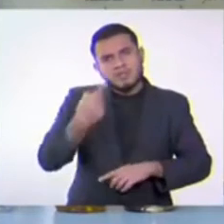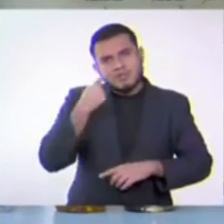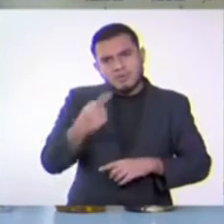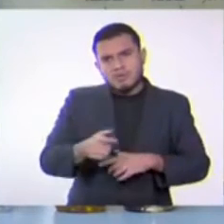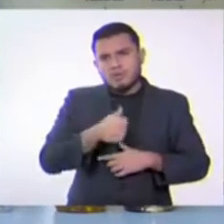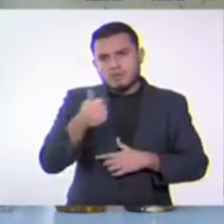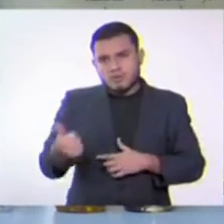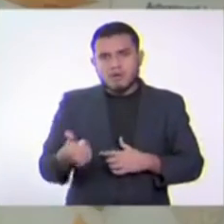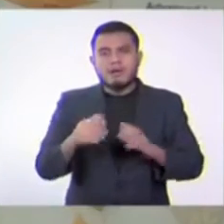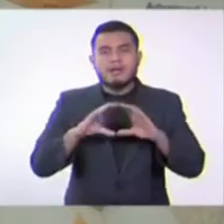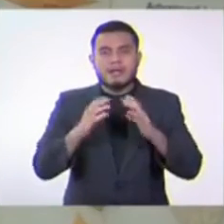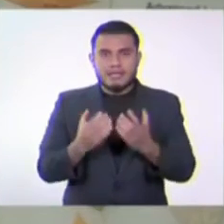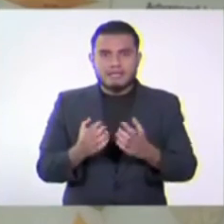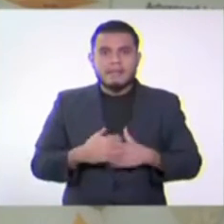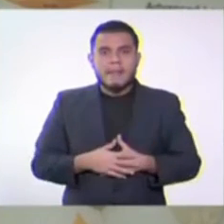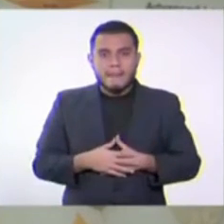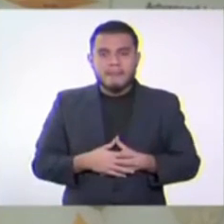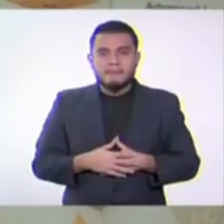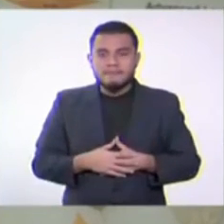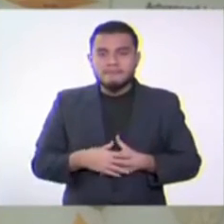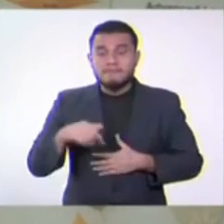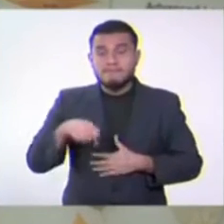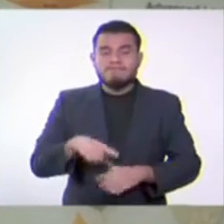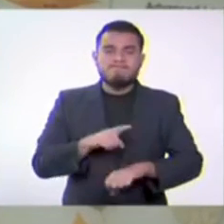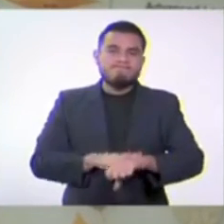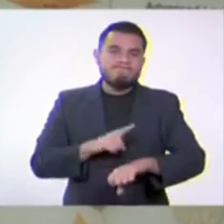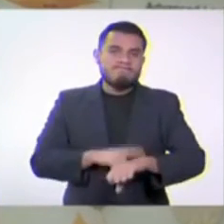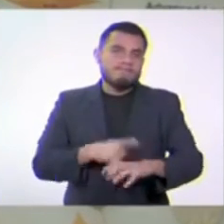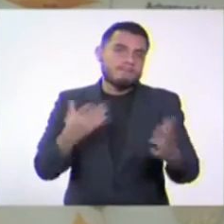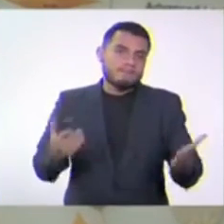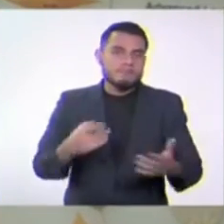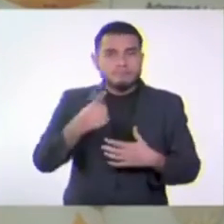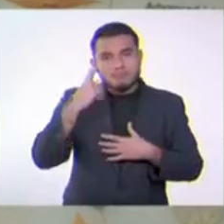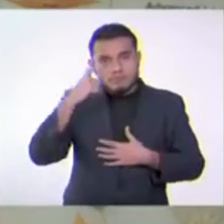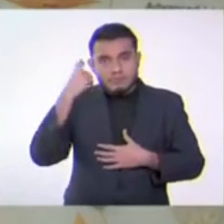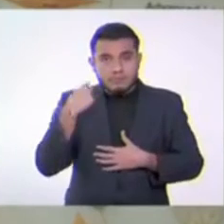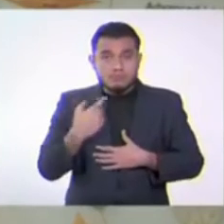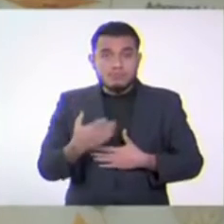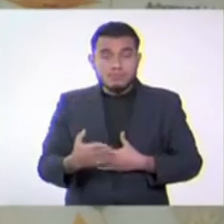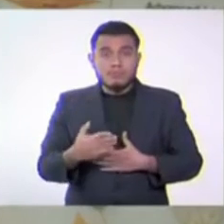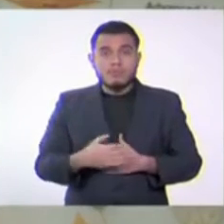siguiente en la otra clase. Por el momento, pues recuerda mantener tus